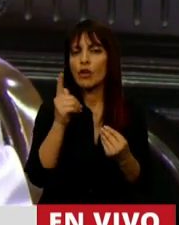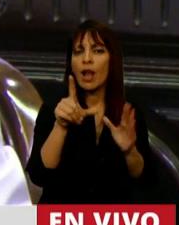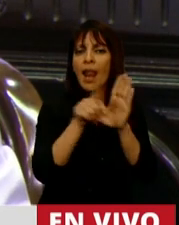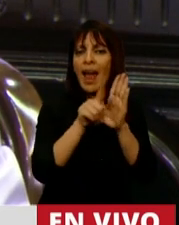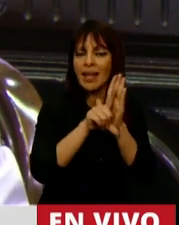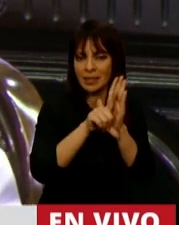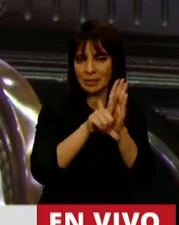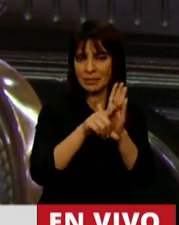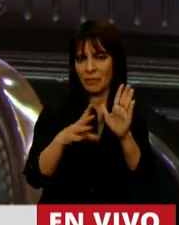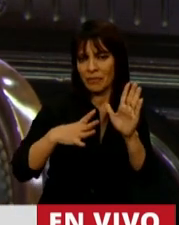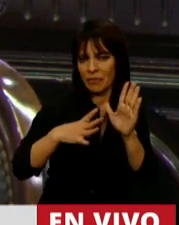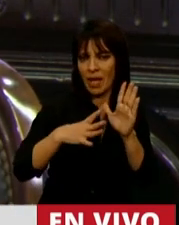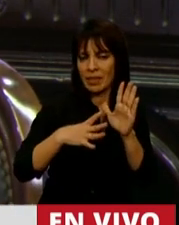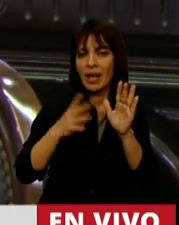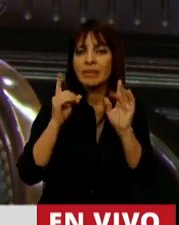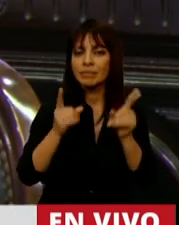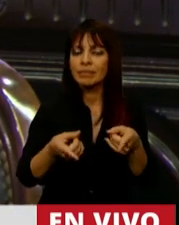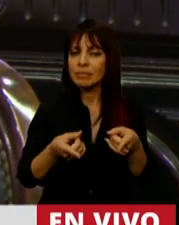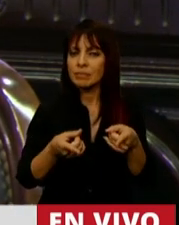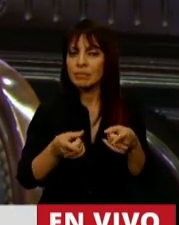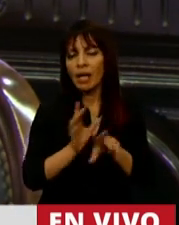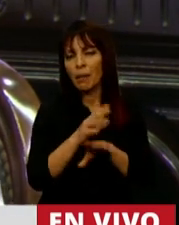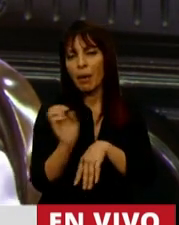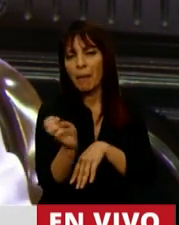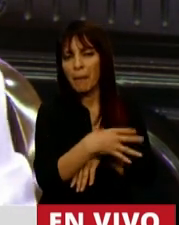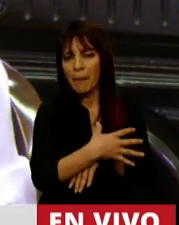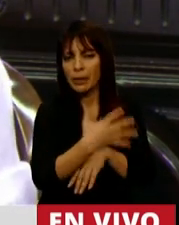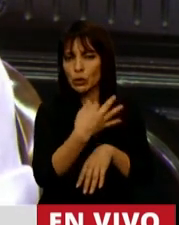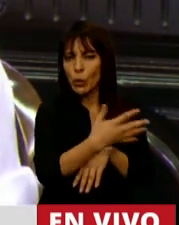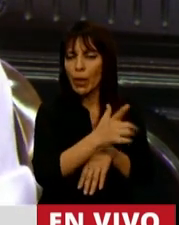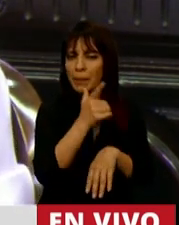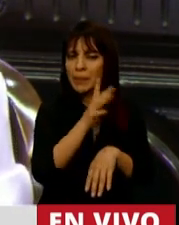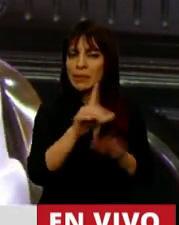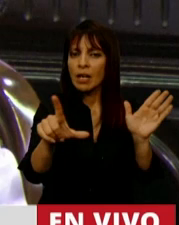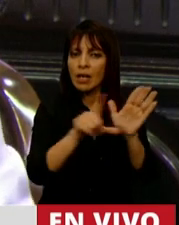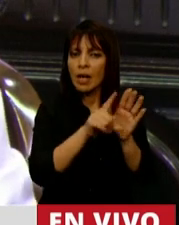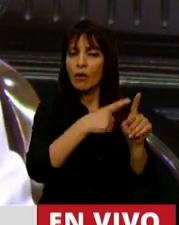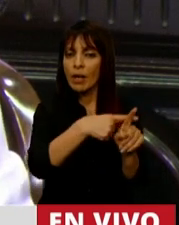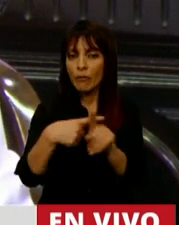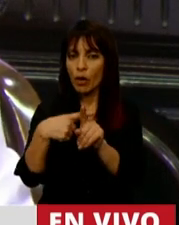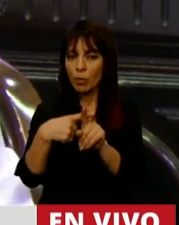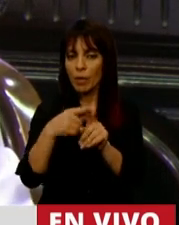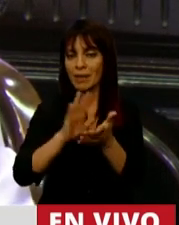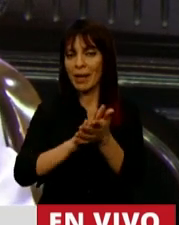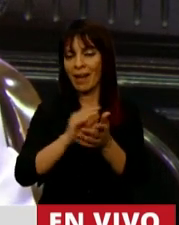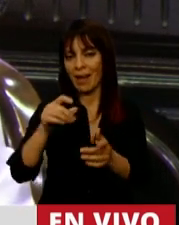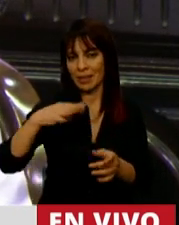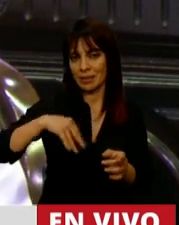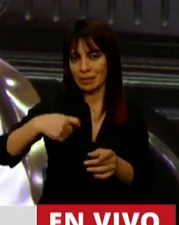ley y que tiraron por la ventana una ley que sí y una fórmula que sí le iba ganando a la